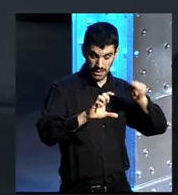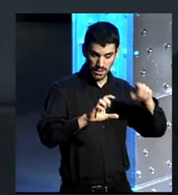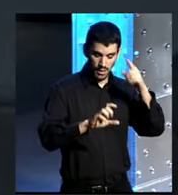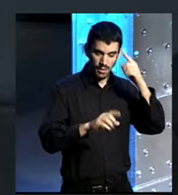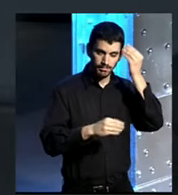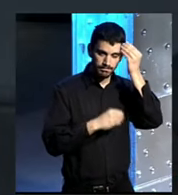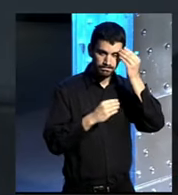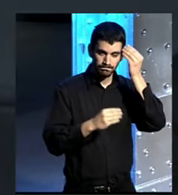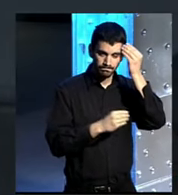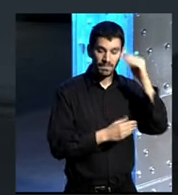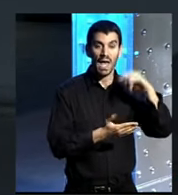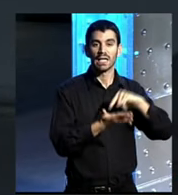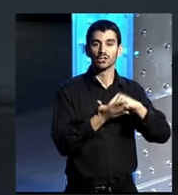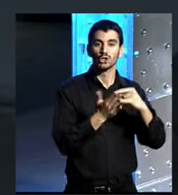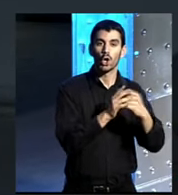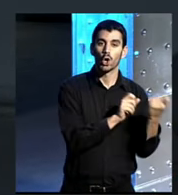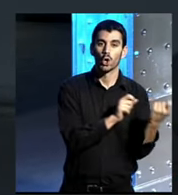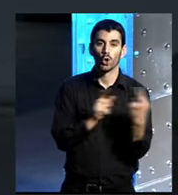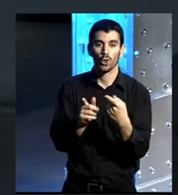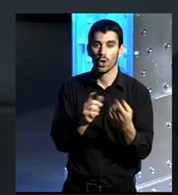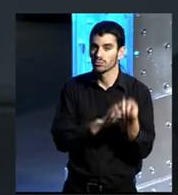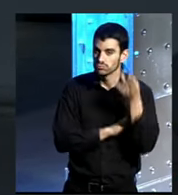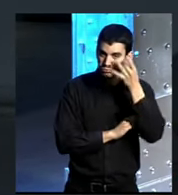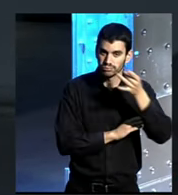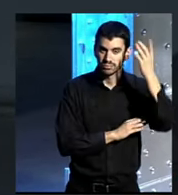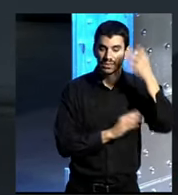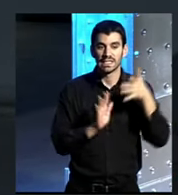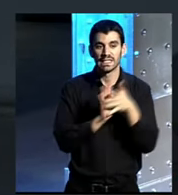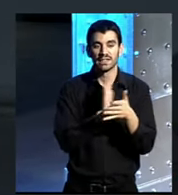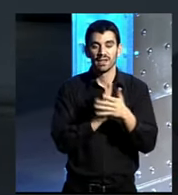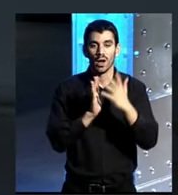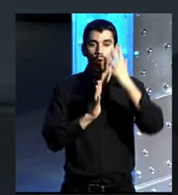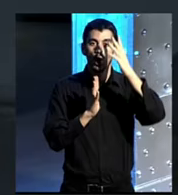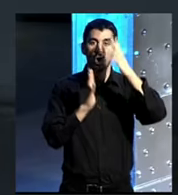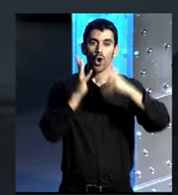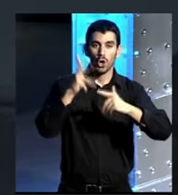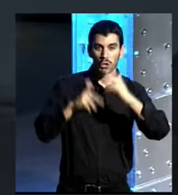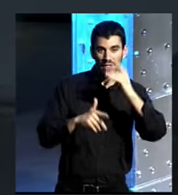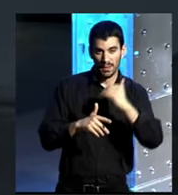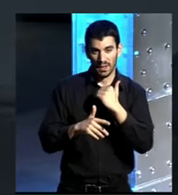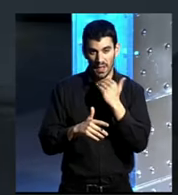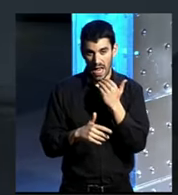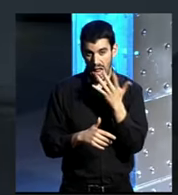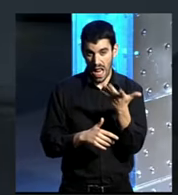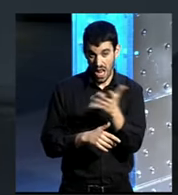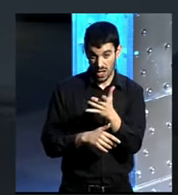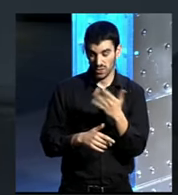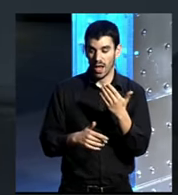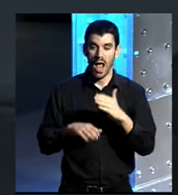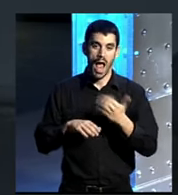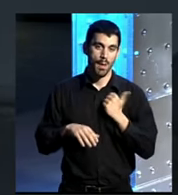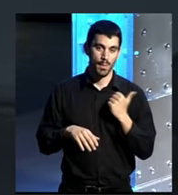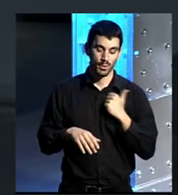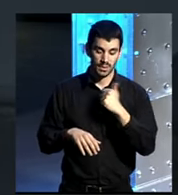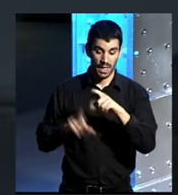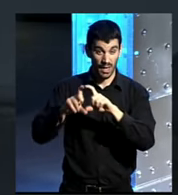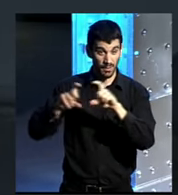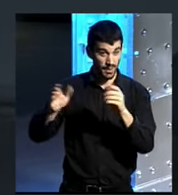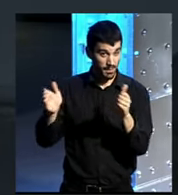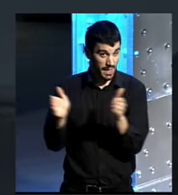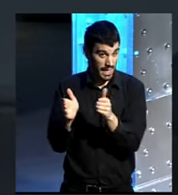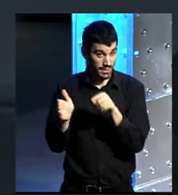poder dar una especie de contabilidad, caja registradora a estas microtiendas y microempresarios que hay,